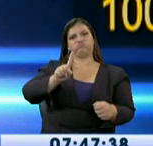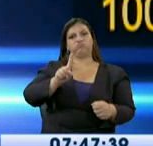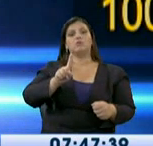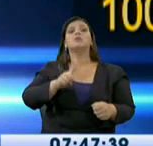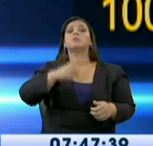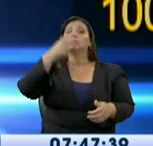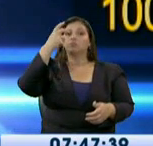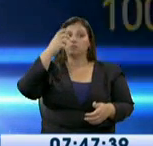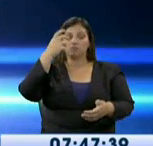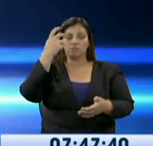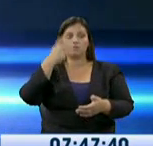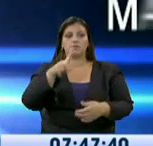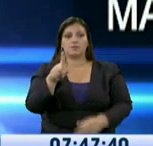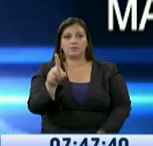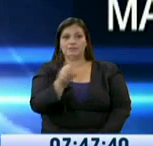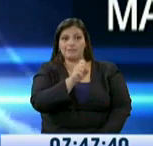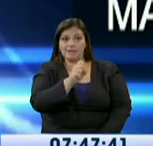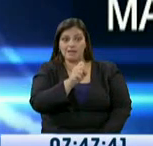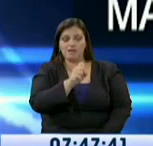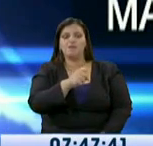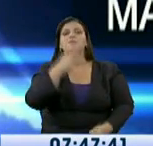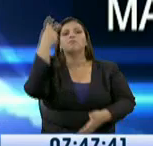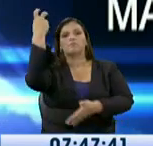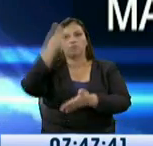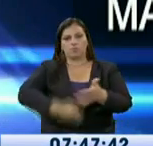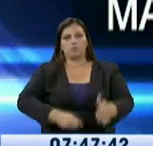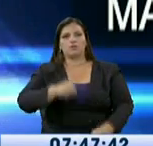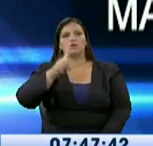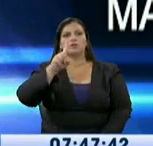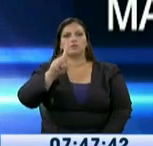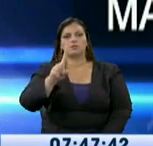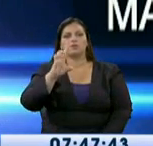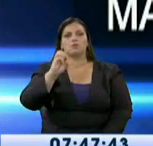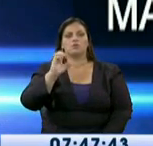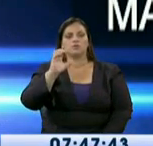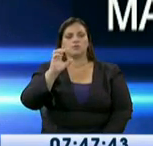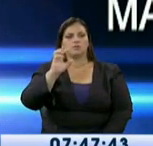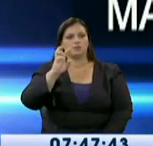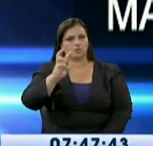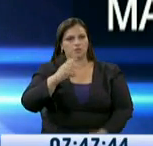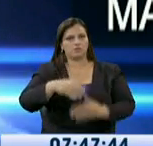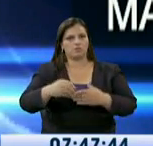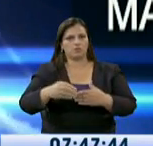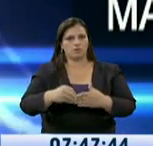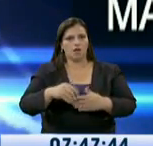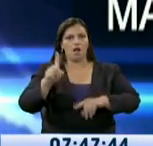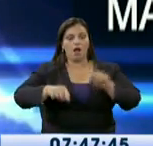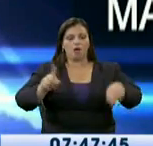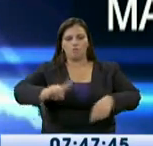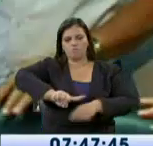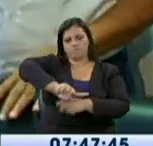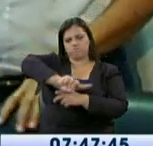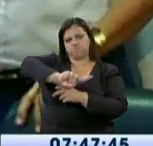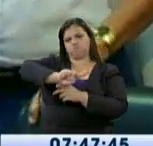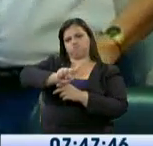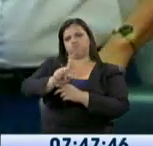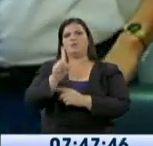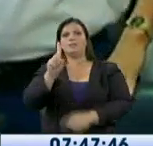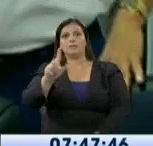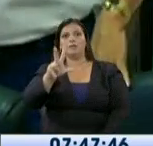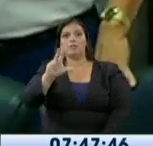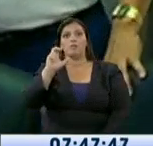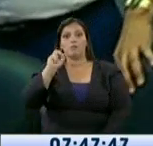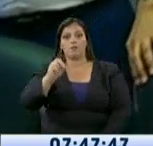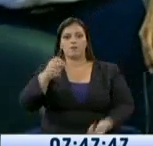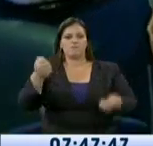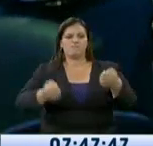$106. Pero si va a más de 130 kilómetros, la multa asciende a un sueldo básico, más 3 días de prisión, según el representante